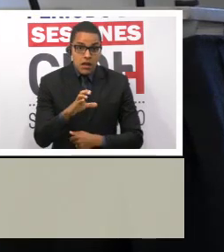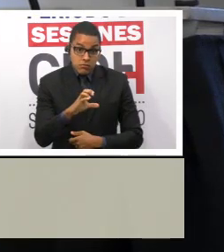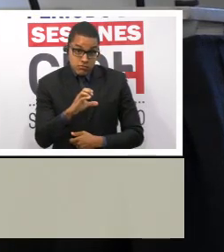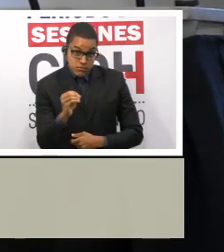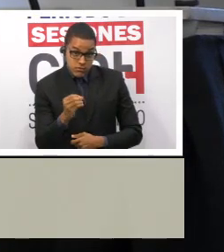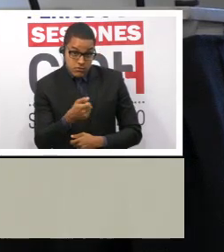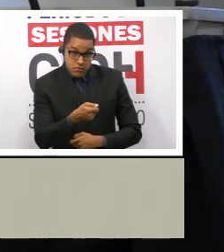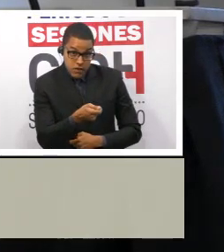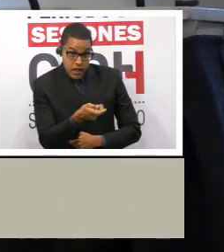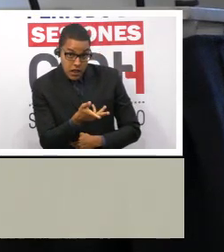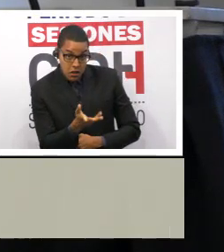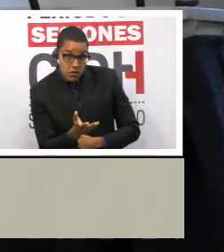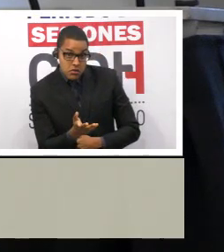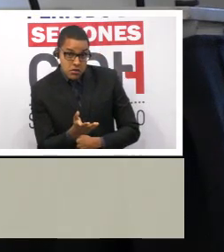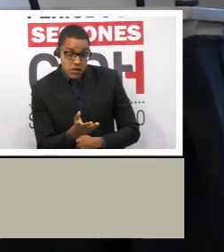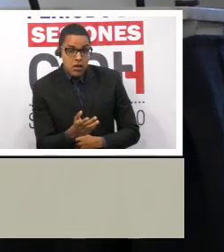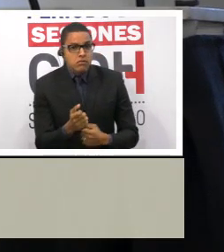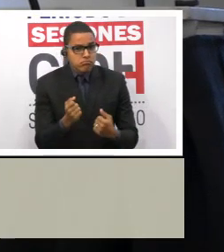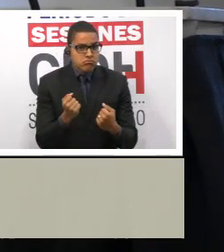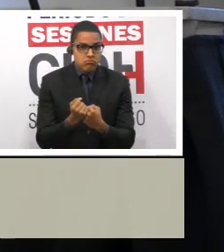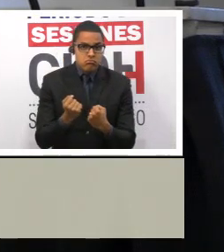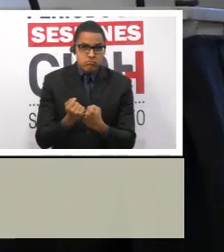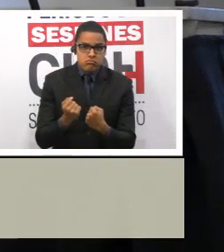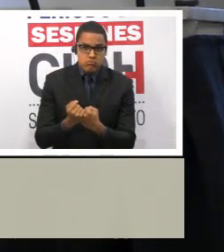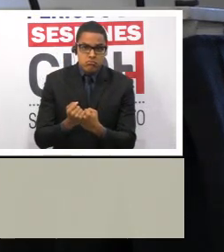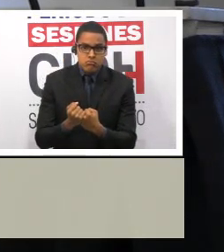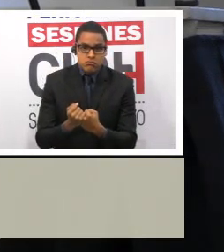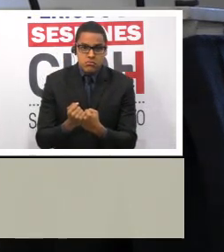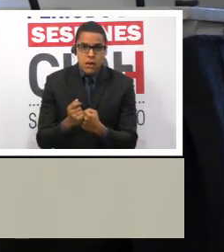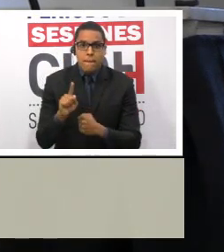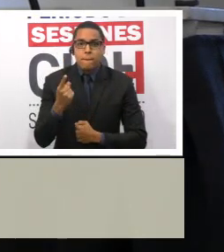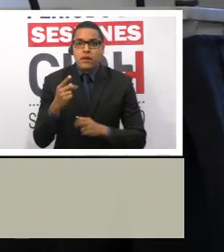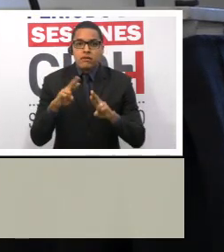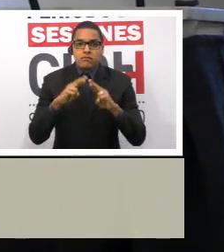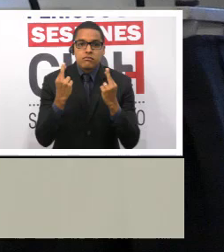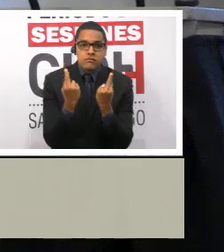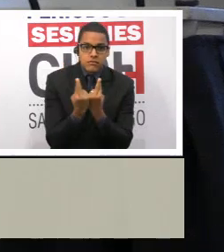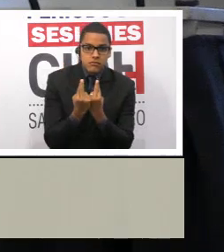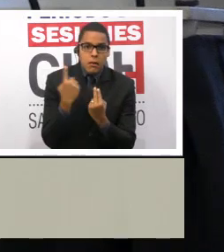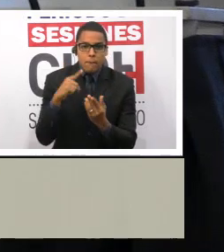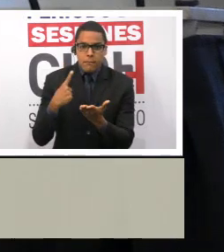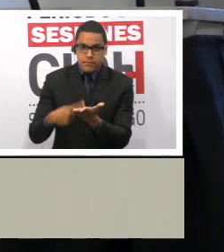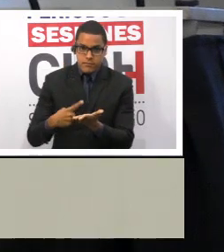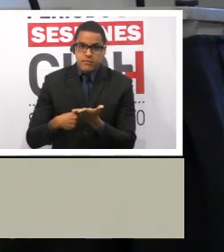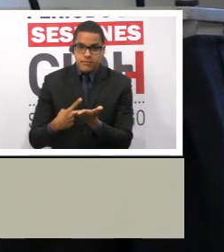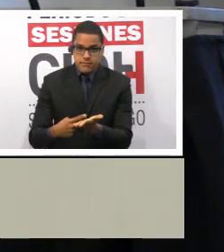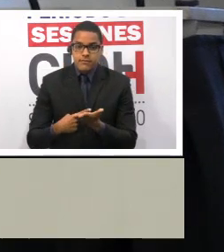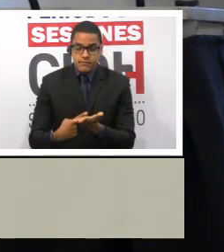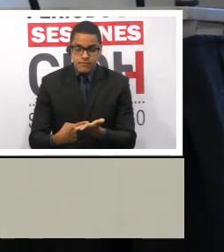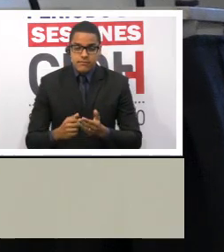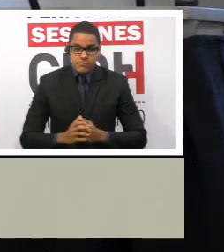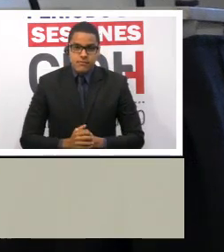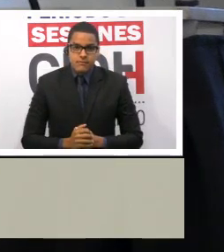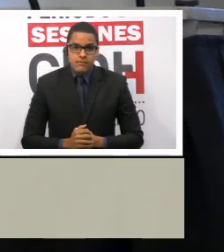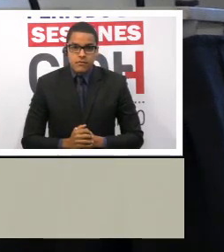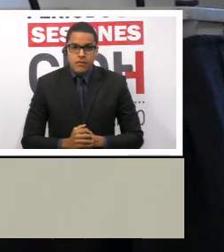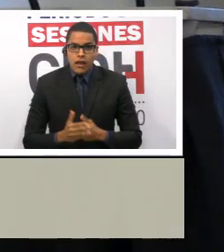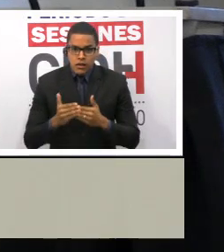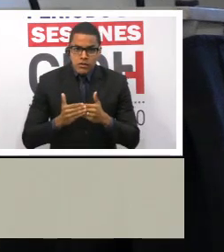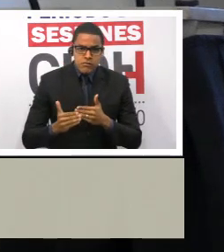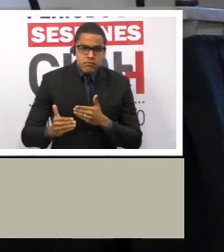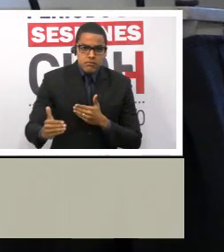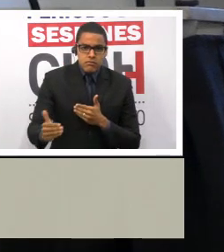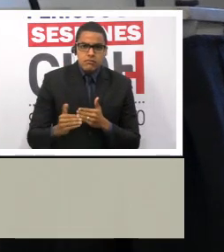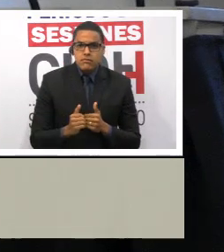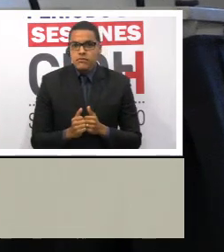presentes participamos en la primera audiencia temática sobre políticas y derechos humanos ante la cdh desde entonces la política